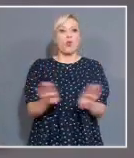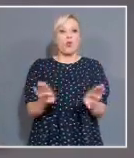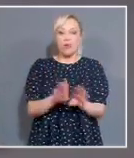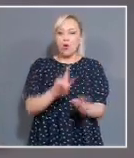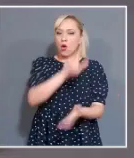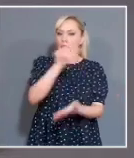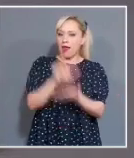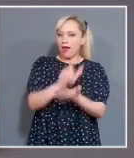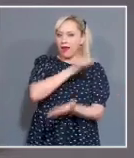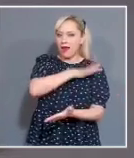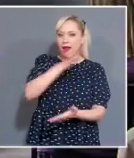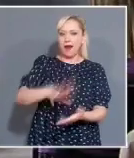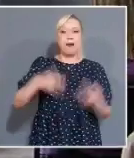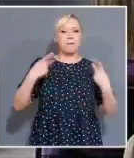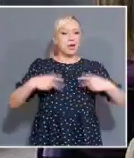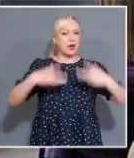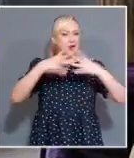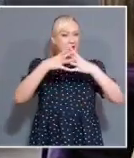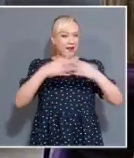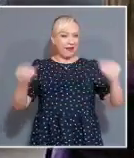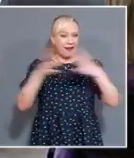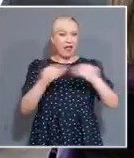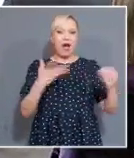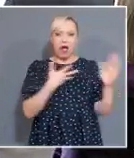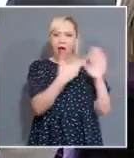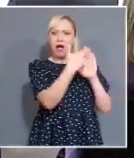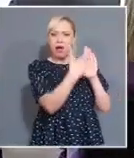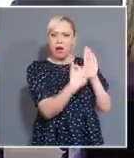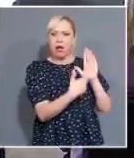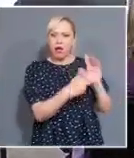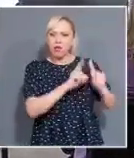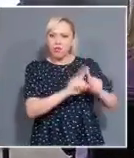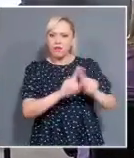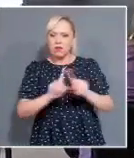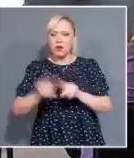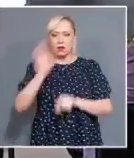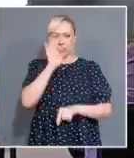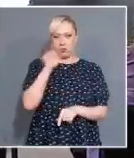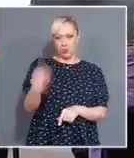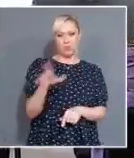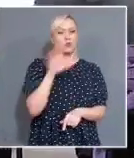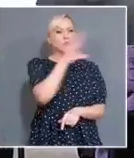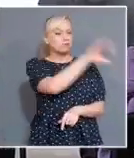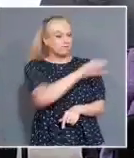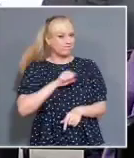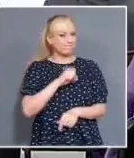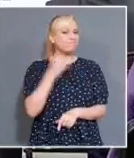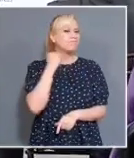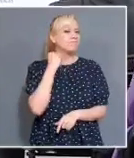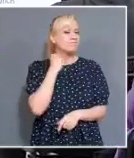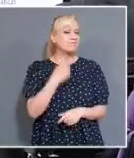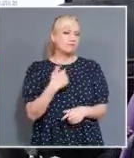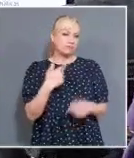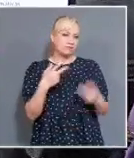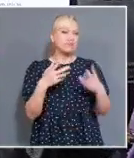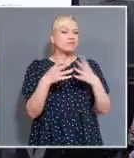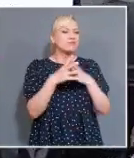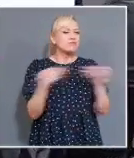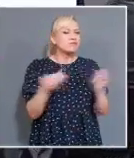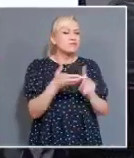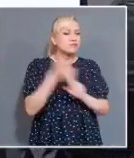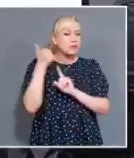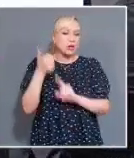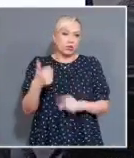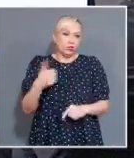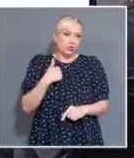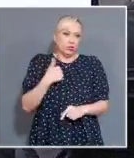dio lugar a varios protocolos. Si ustedes van con un abogado o una abogada que se especialice en desaparición como yo, las vamos a llevar a la especializada en desaparición porque queremos